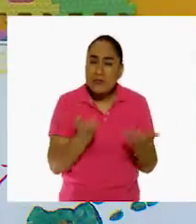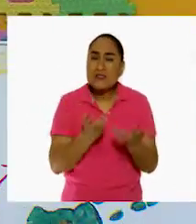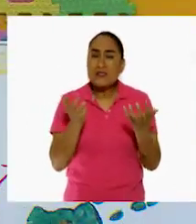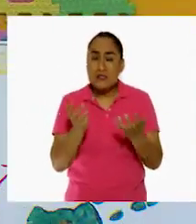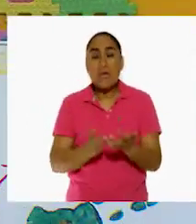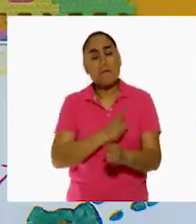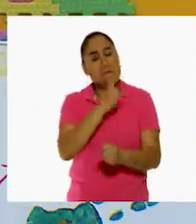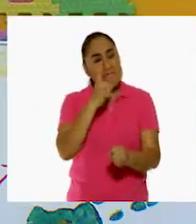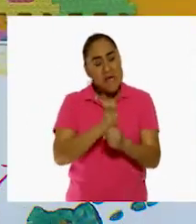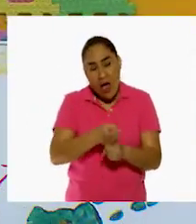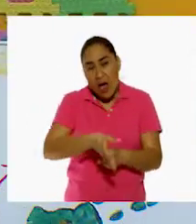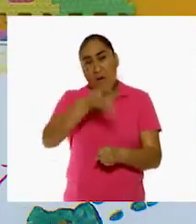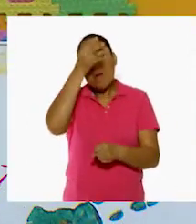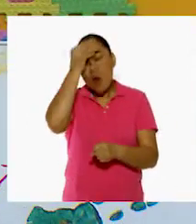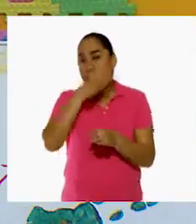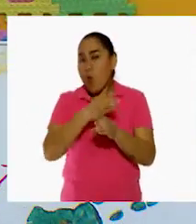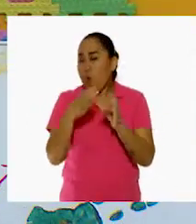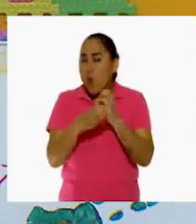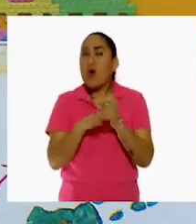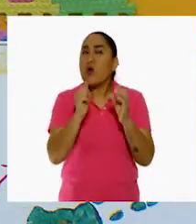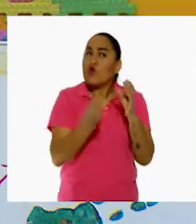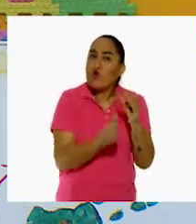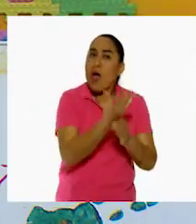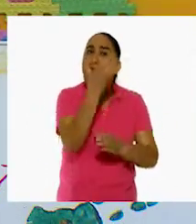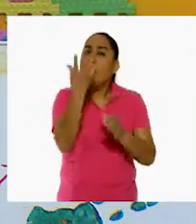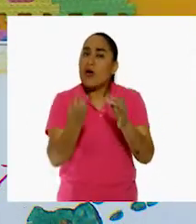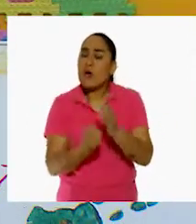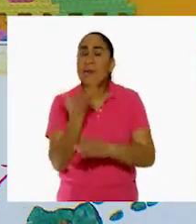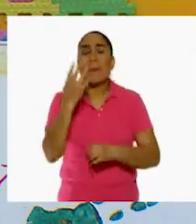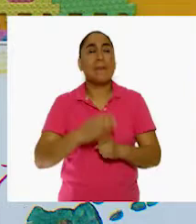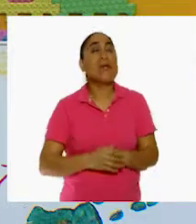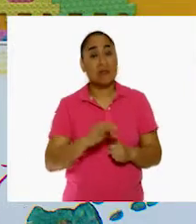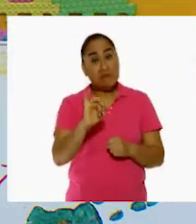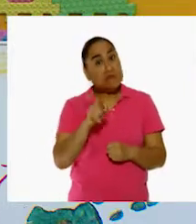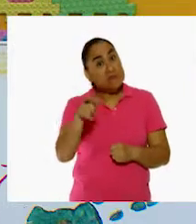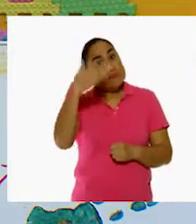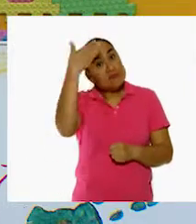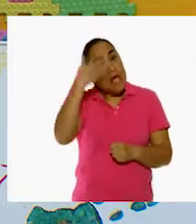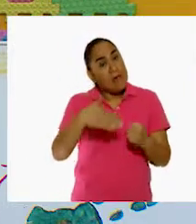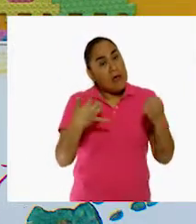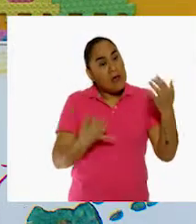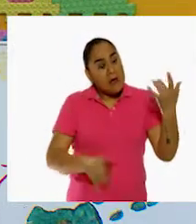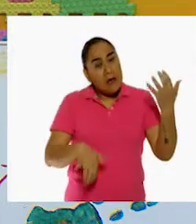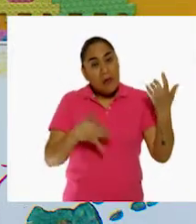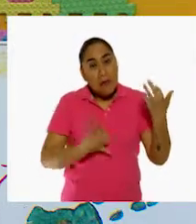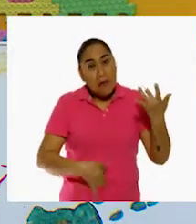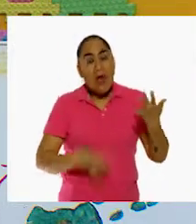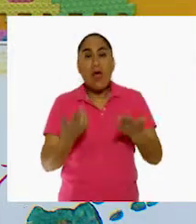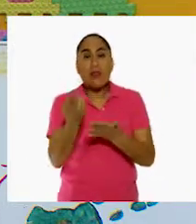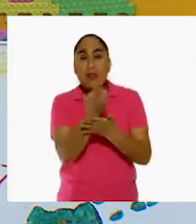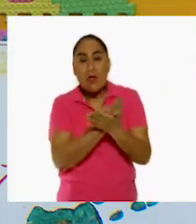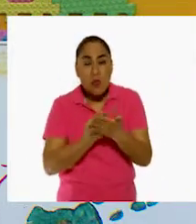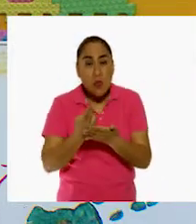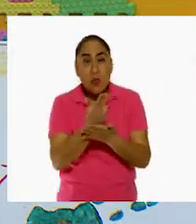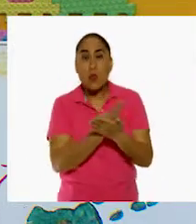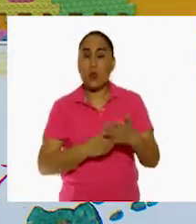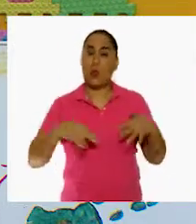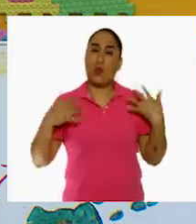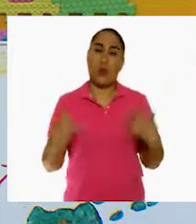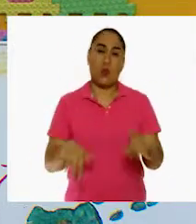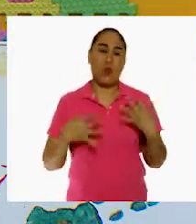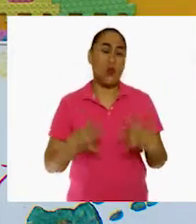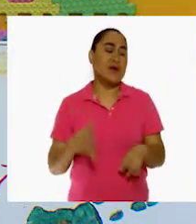aprender nuevas cosas. Sí, sí. Además, que sabe tocar la guitarra y dibujar. ¡Ay,